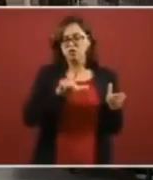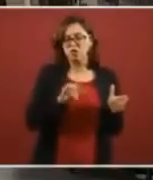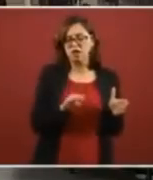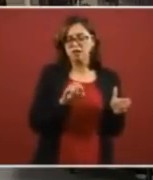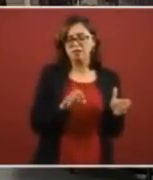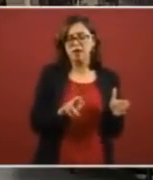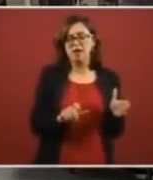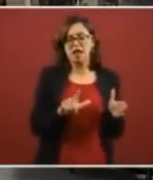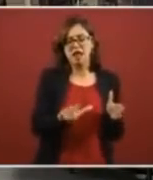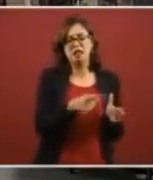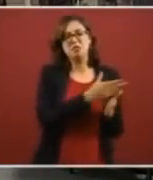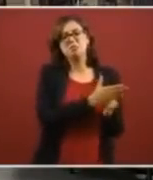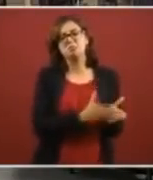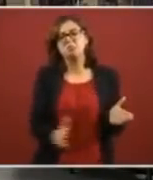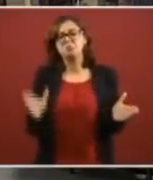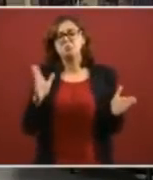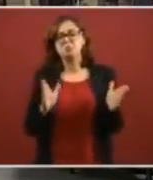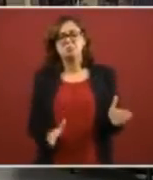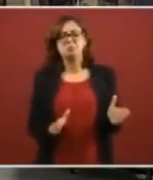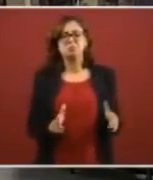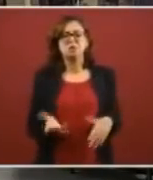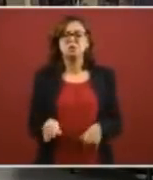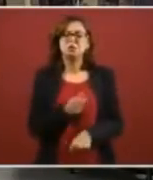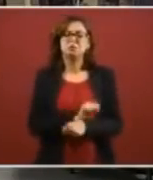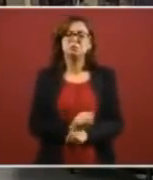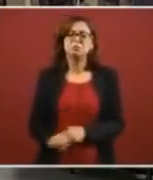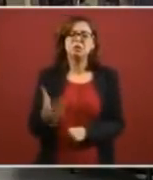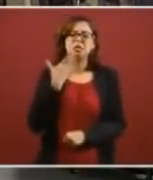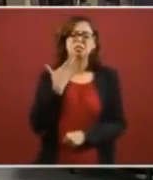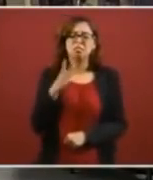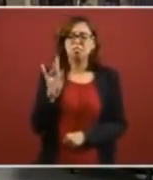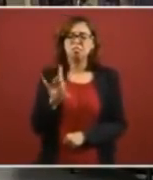sencilla, más que nada simple,